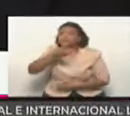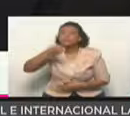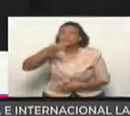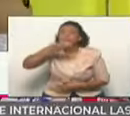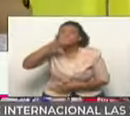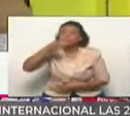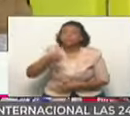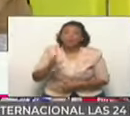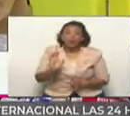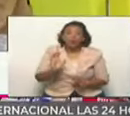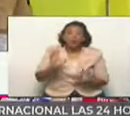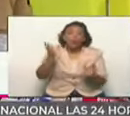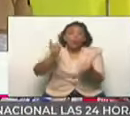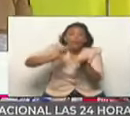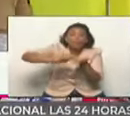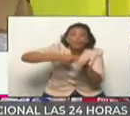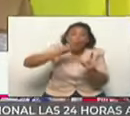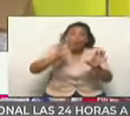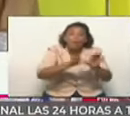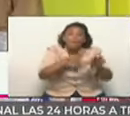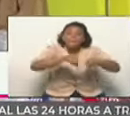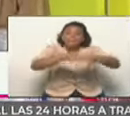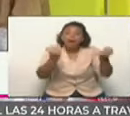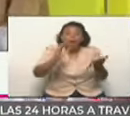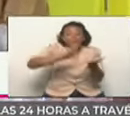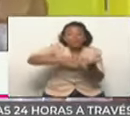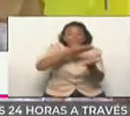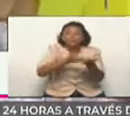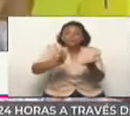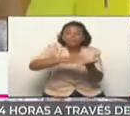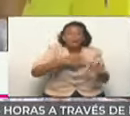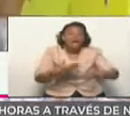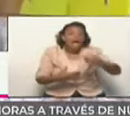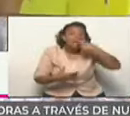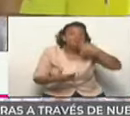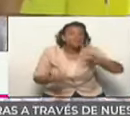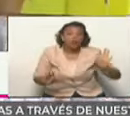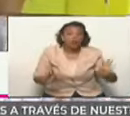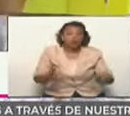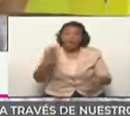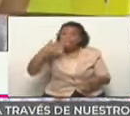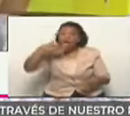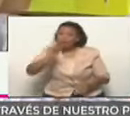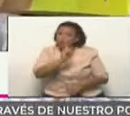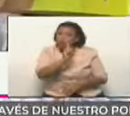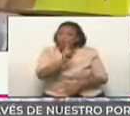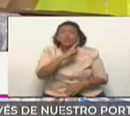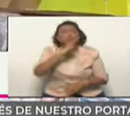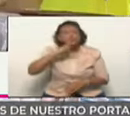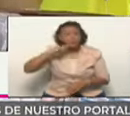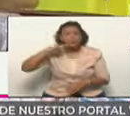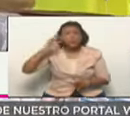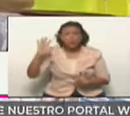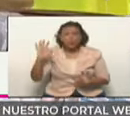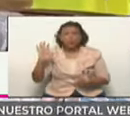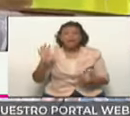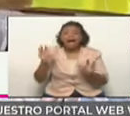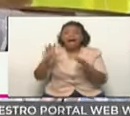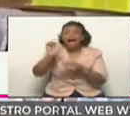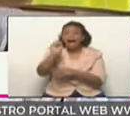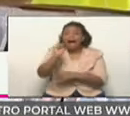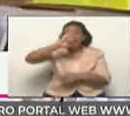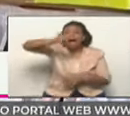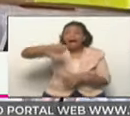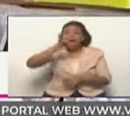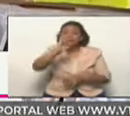Un pedacito de casabe nada más. No, con pan. Un poquito de pan así. No es picante, ¿no? No, el ají margariteño no pica. De hecho, el ají margariteño tiene... ¿Y esto